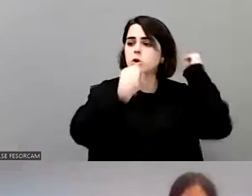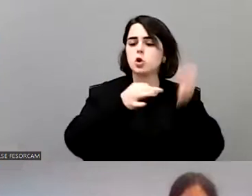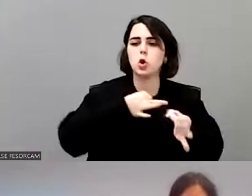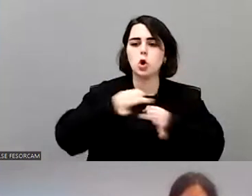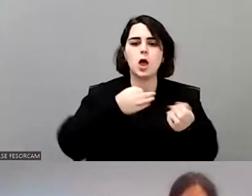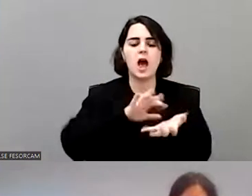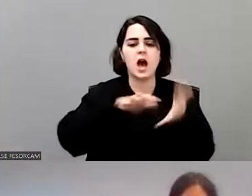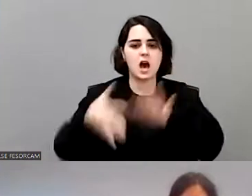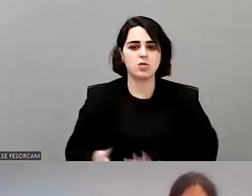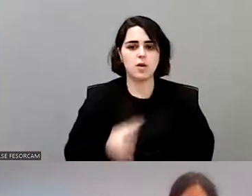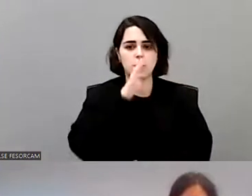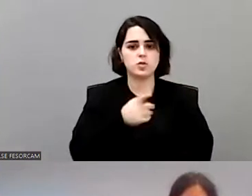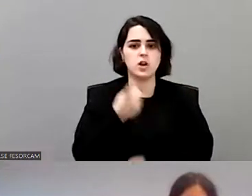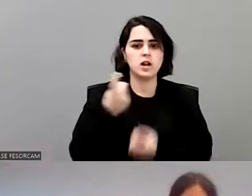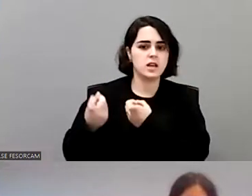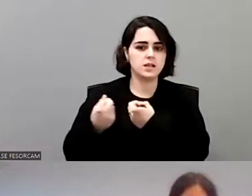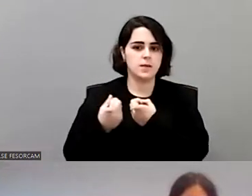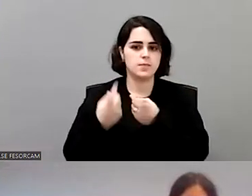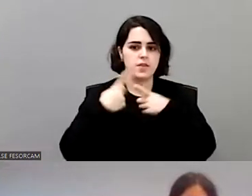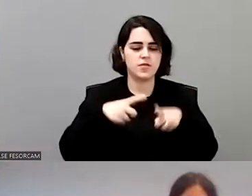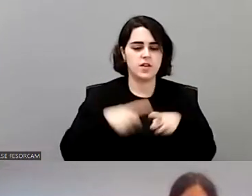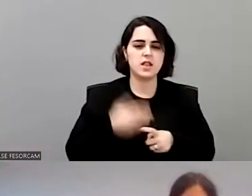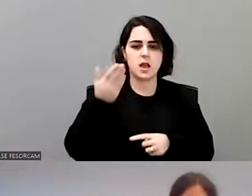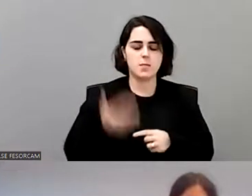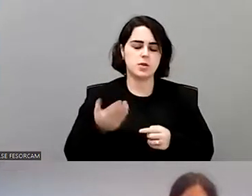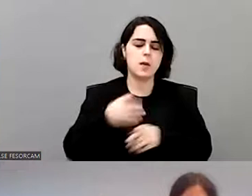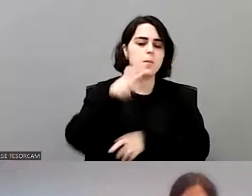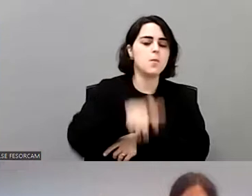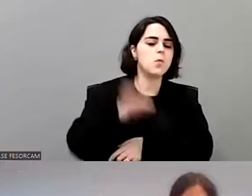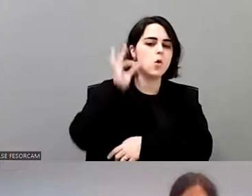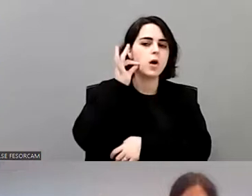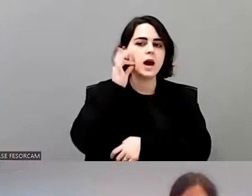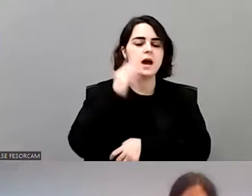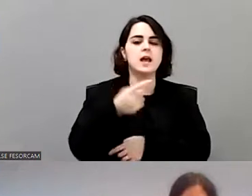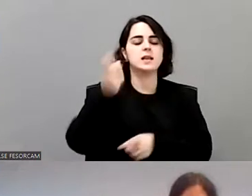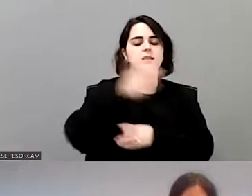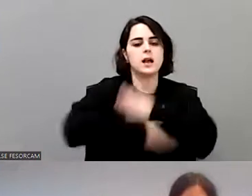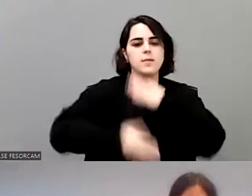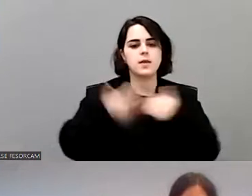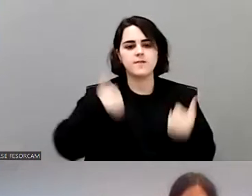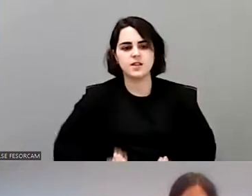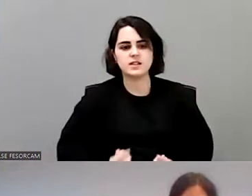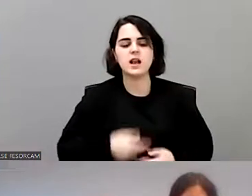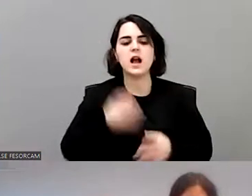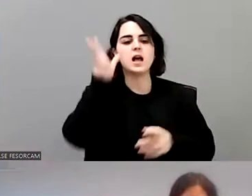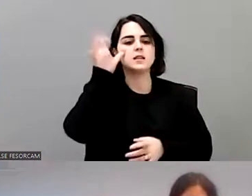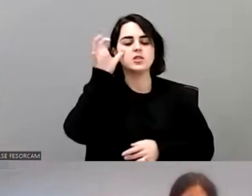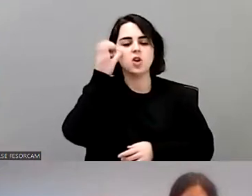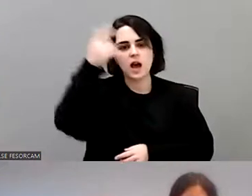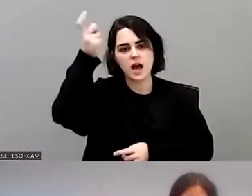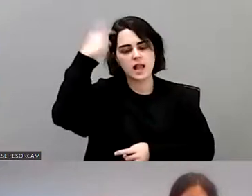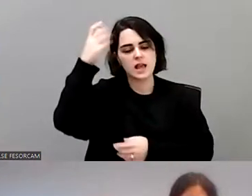ello es importante que se tengan en cuenta las diferencias entre las mujeres con discapacidad física, sensorial e intelectual. y a su